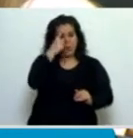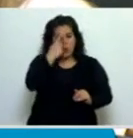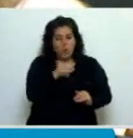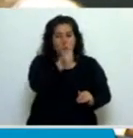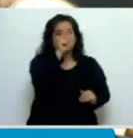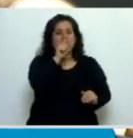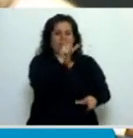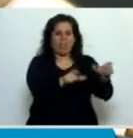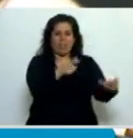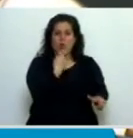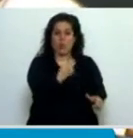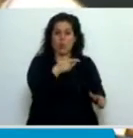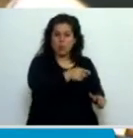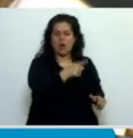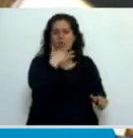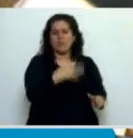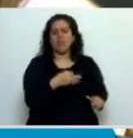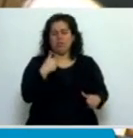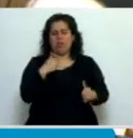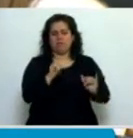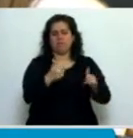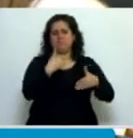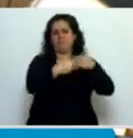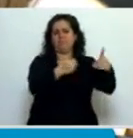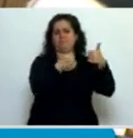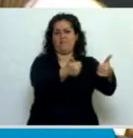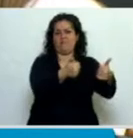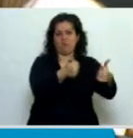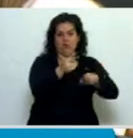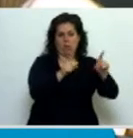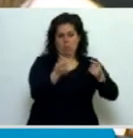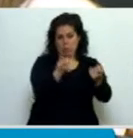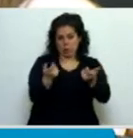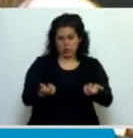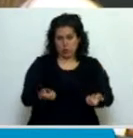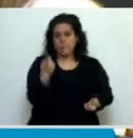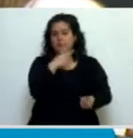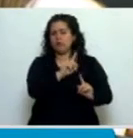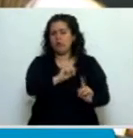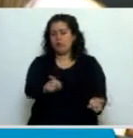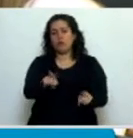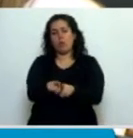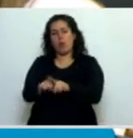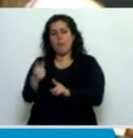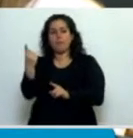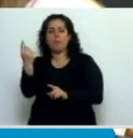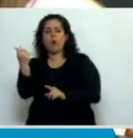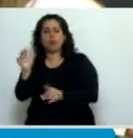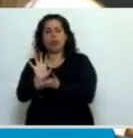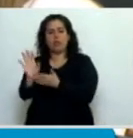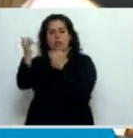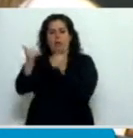de los jubilados están previsionados como corresponde. Manifiesta que tampoco están previsionados los montos adeudados